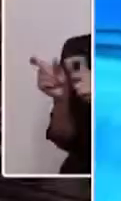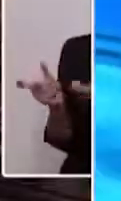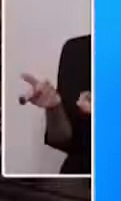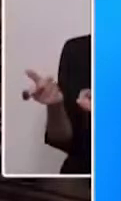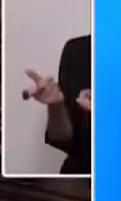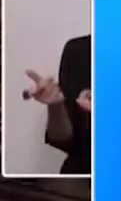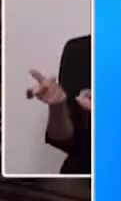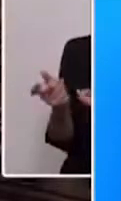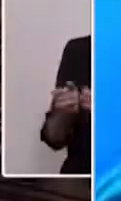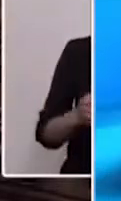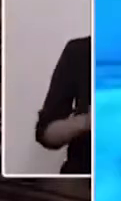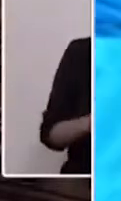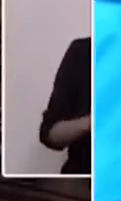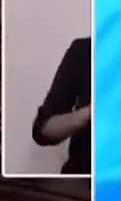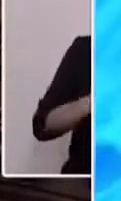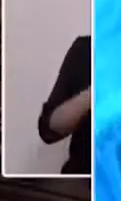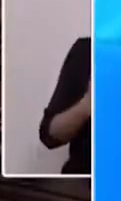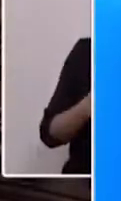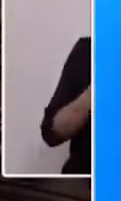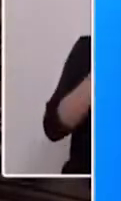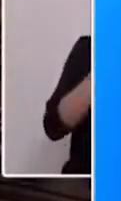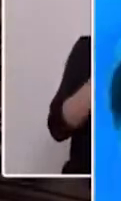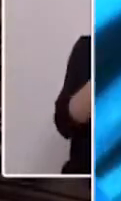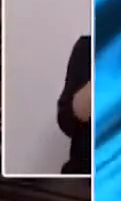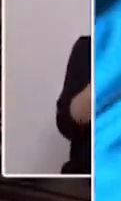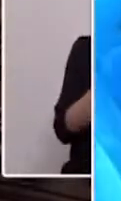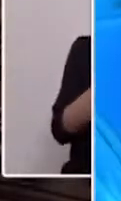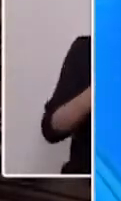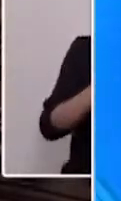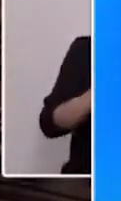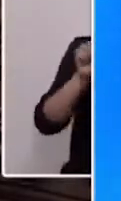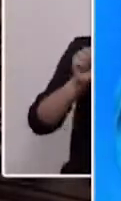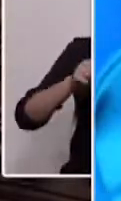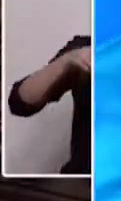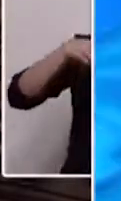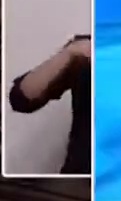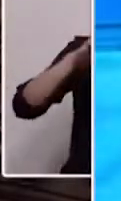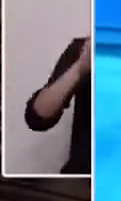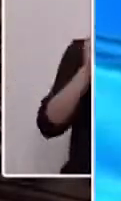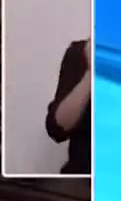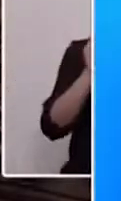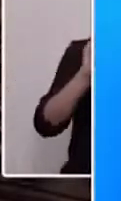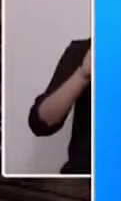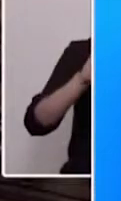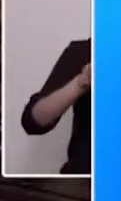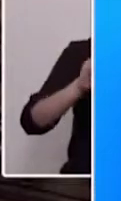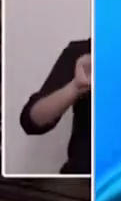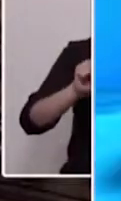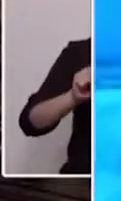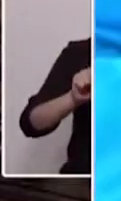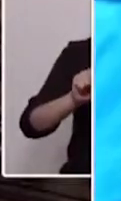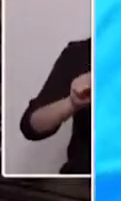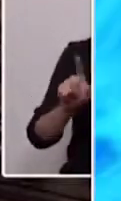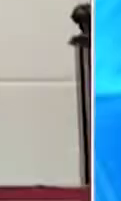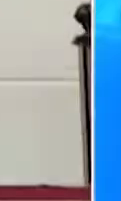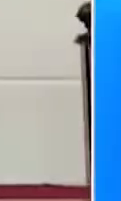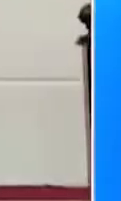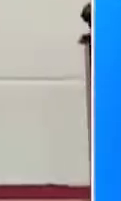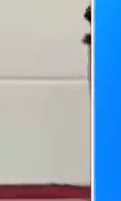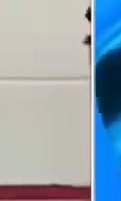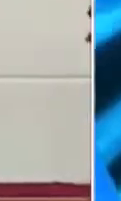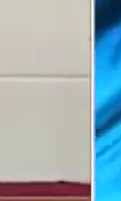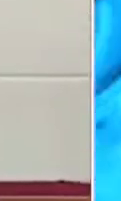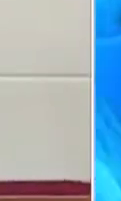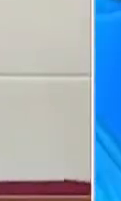eso es bien importante porque, bueno, esta convención es la primera y la única hasta ahora, por supuesto, convención escrita en paridad